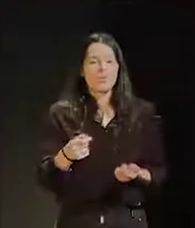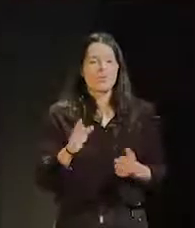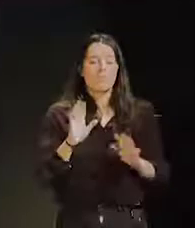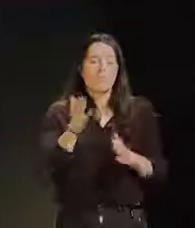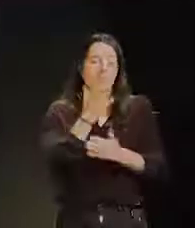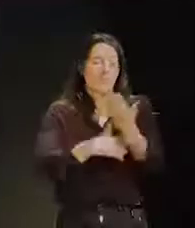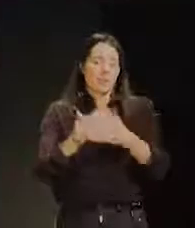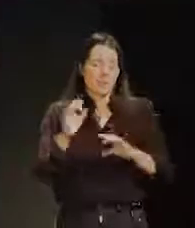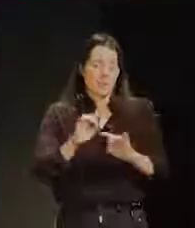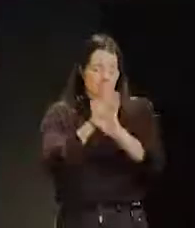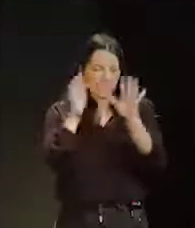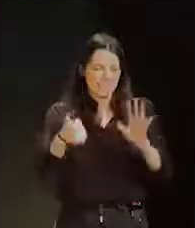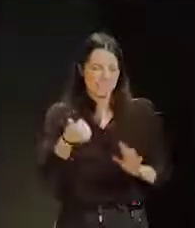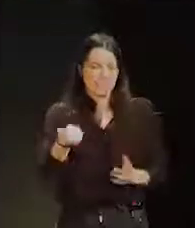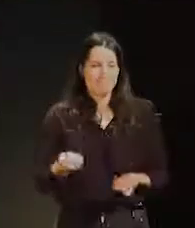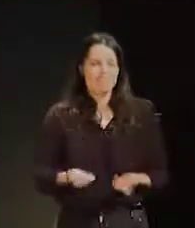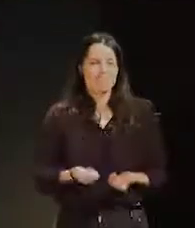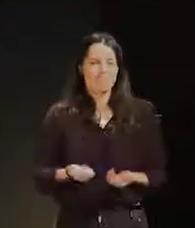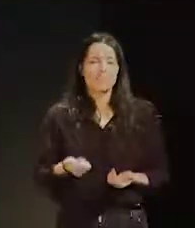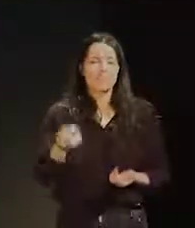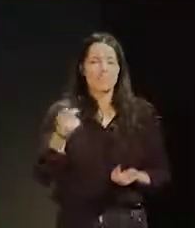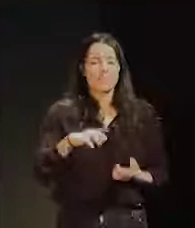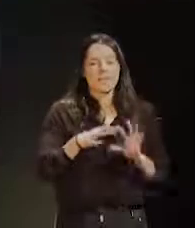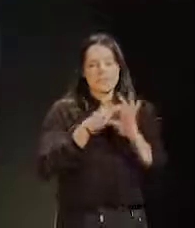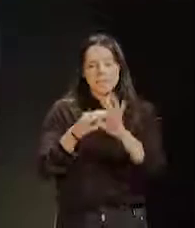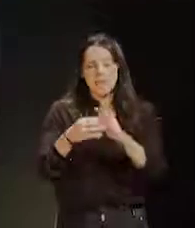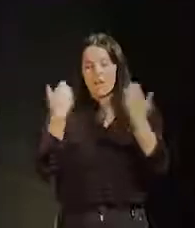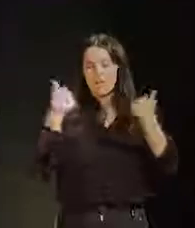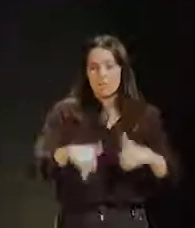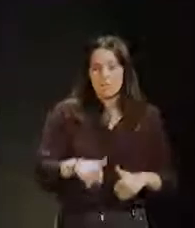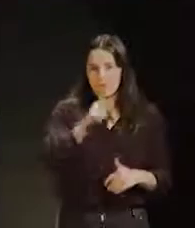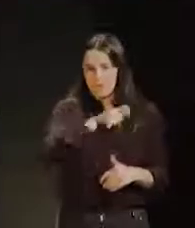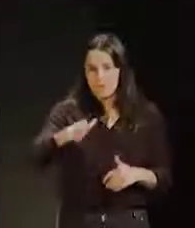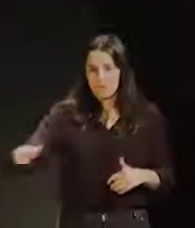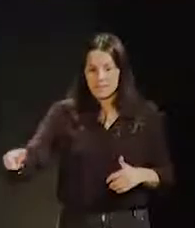es por todos los cuerpos que no son los cuerpos